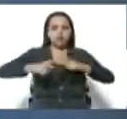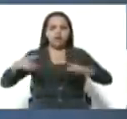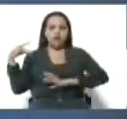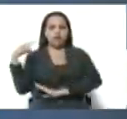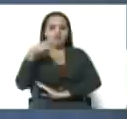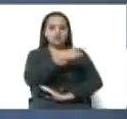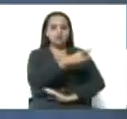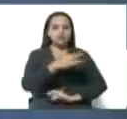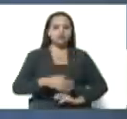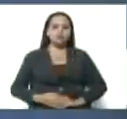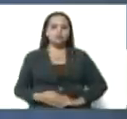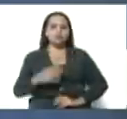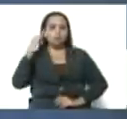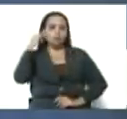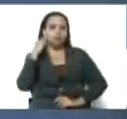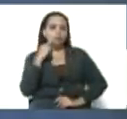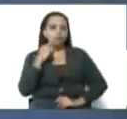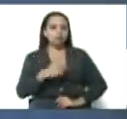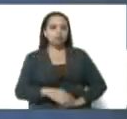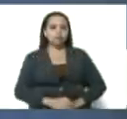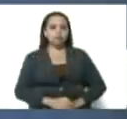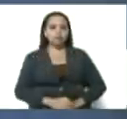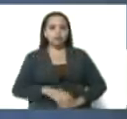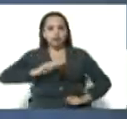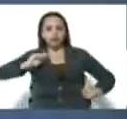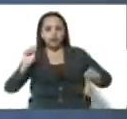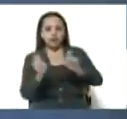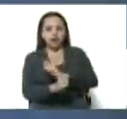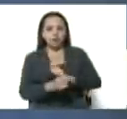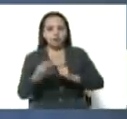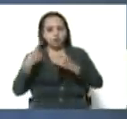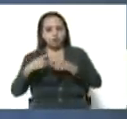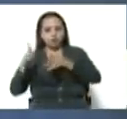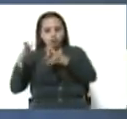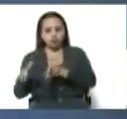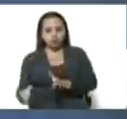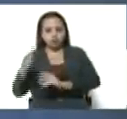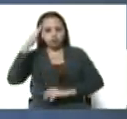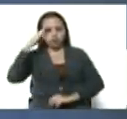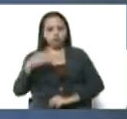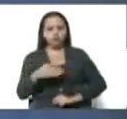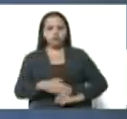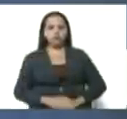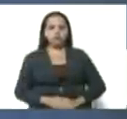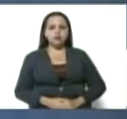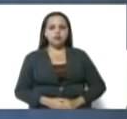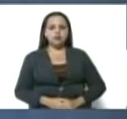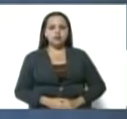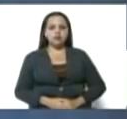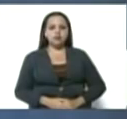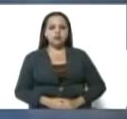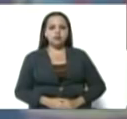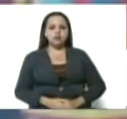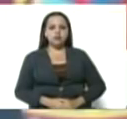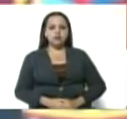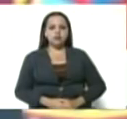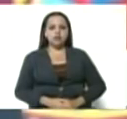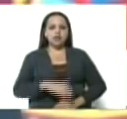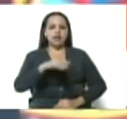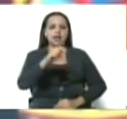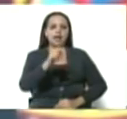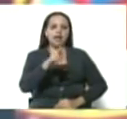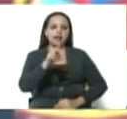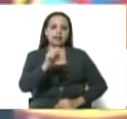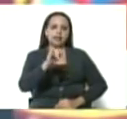militar bolivariana en reemplazo del mayor general pedro julián la 10